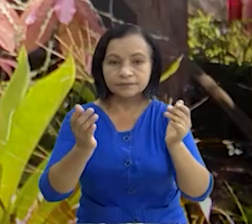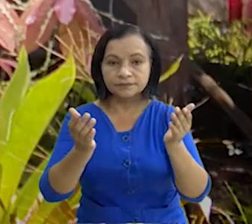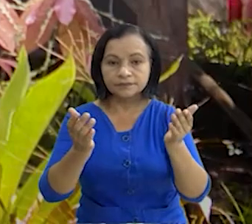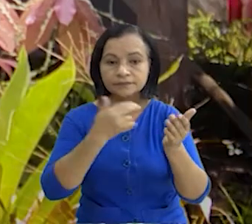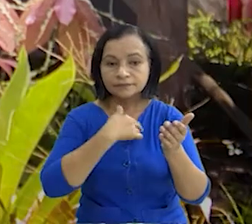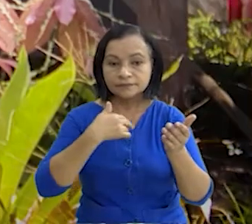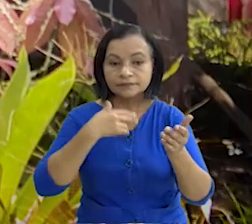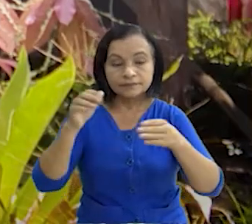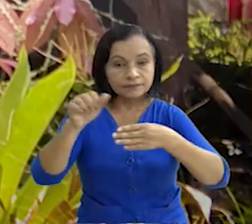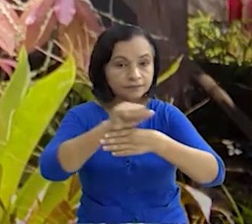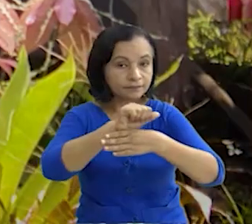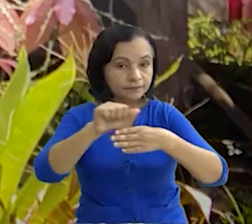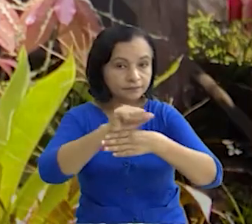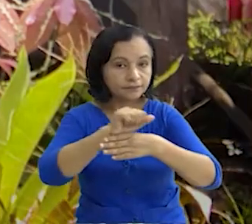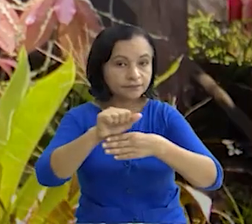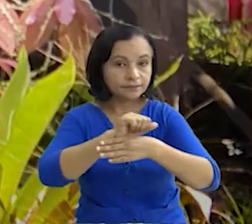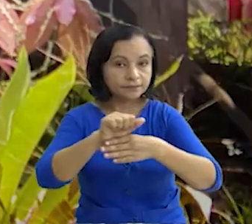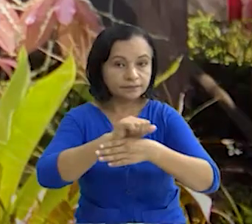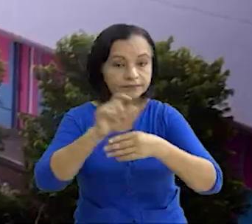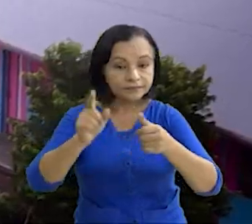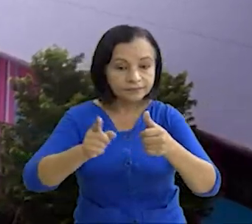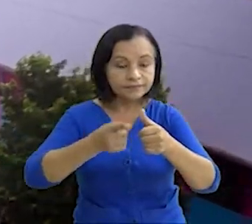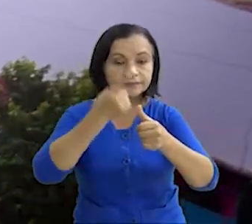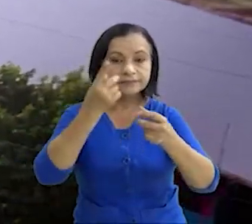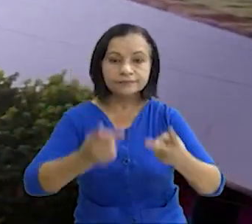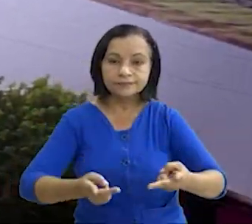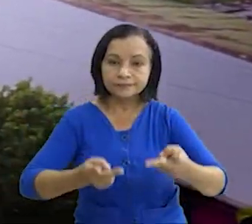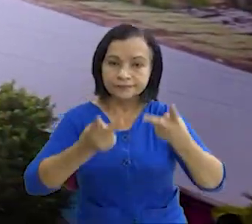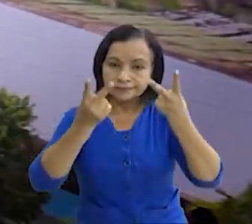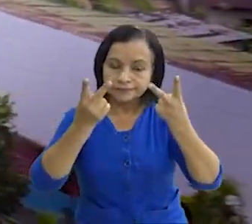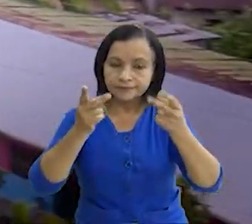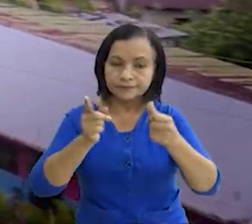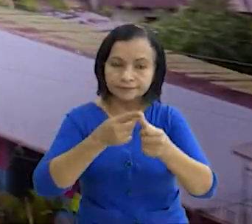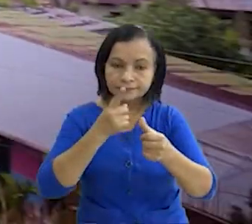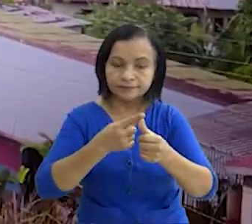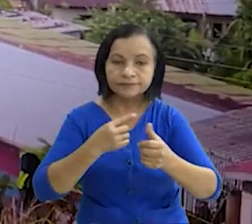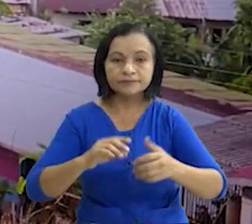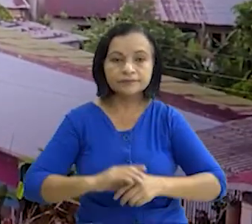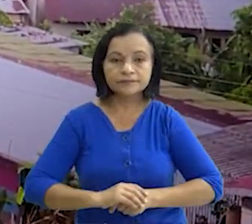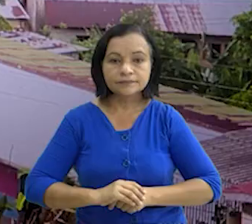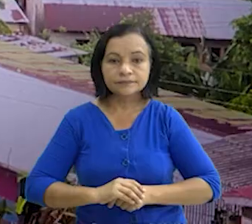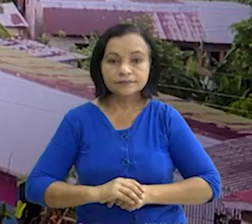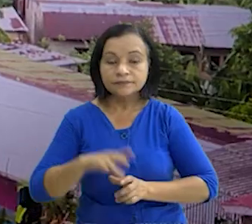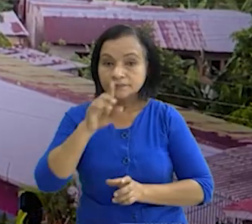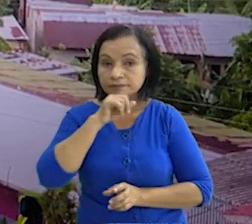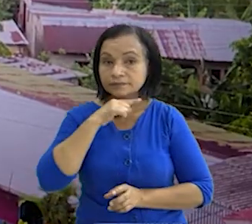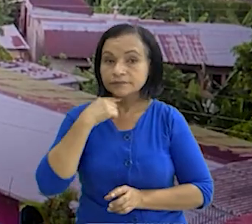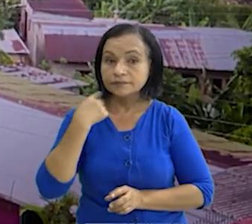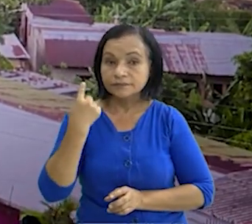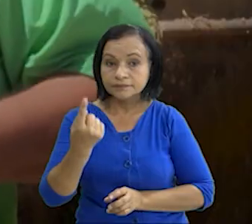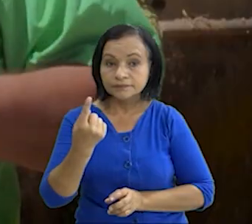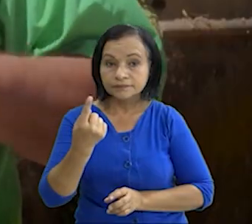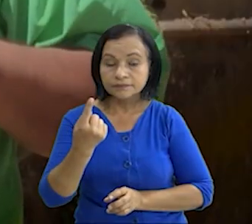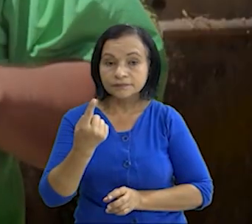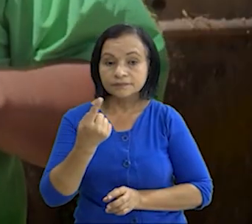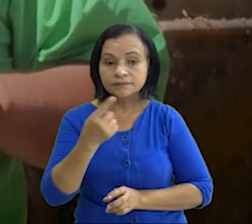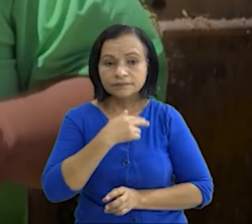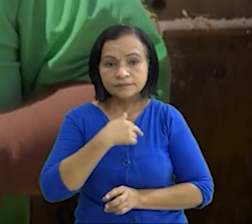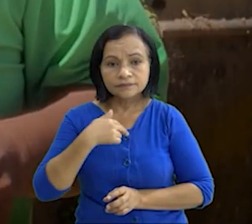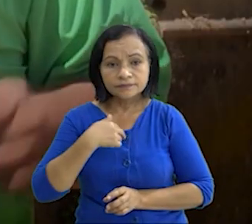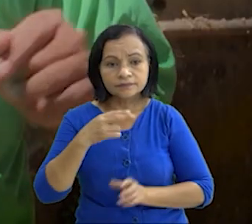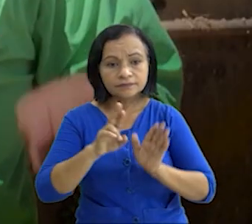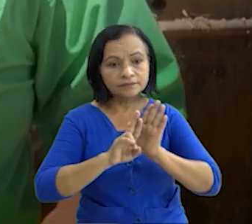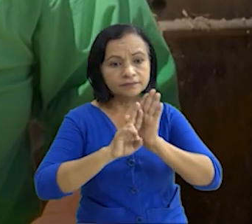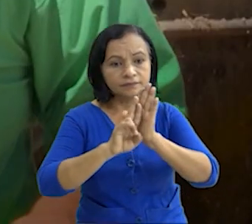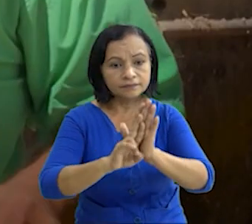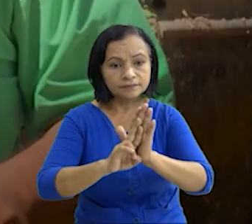a seguir poniendo en práctica de que lo primero es la vida. Que verdaderamente tienen alta